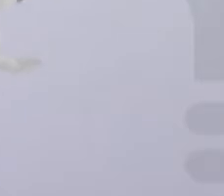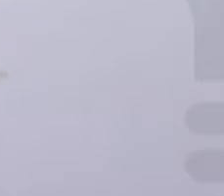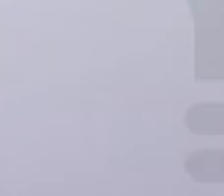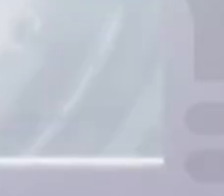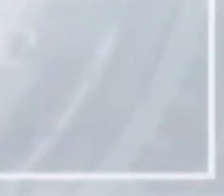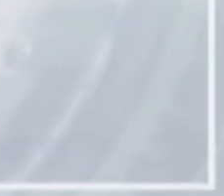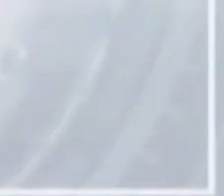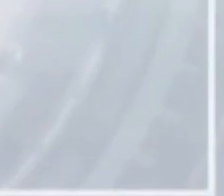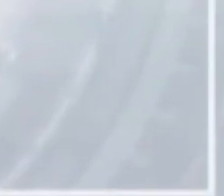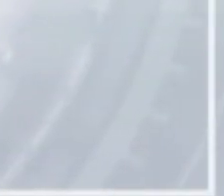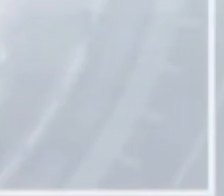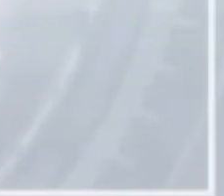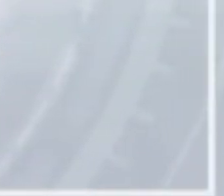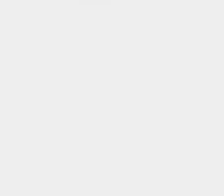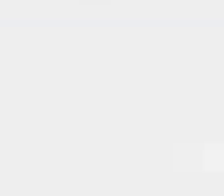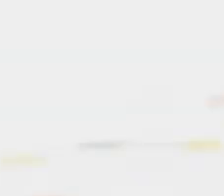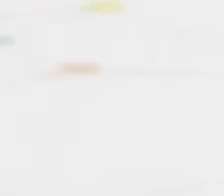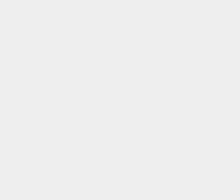contamos.